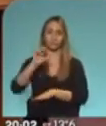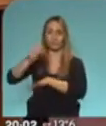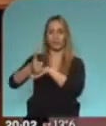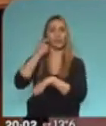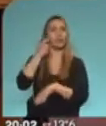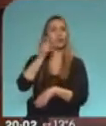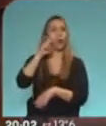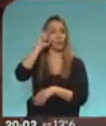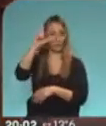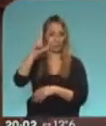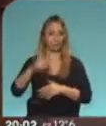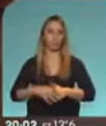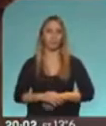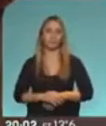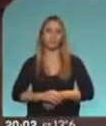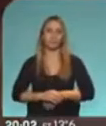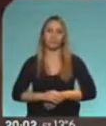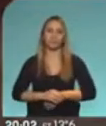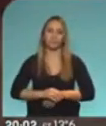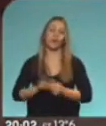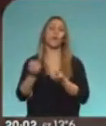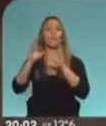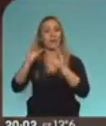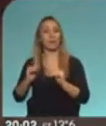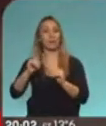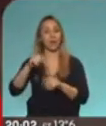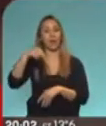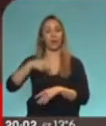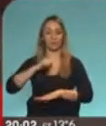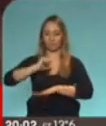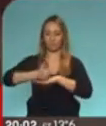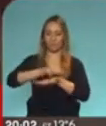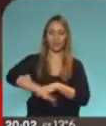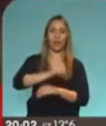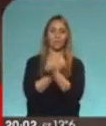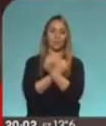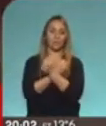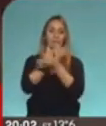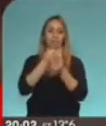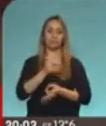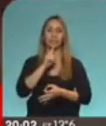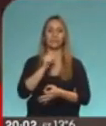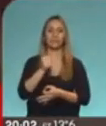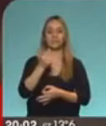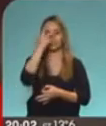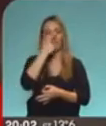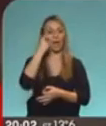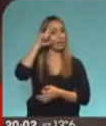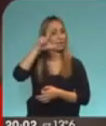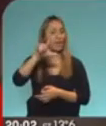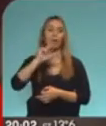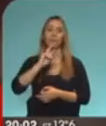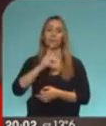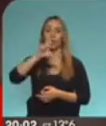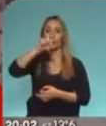buenas noches. Ariel, ¿cómo te va? Buenas noches, estamos aquí en La Ferrere. Tayel Contreras tenía 6 años,